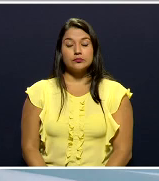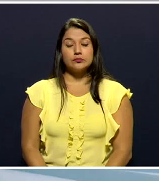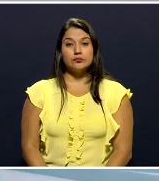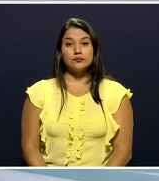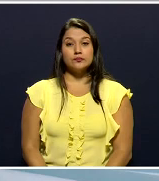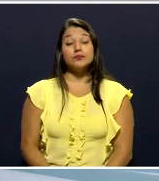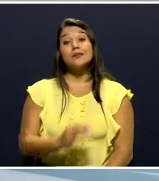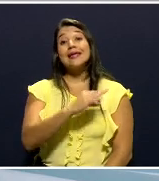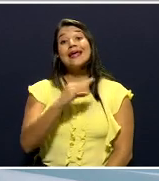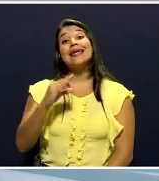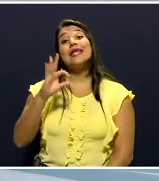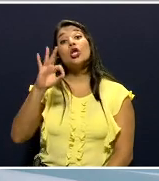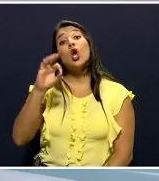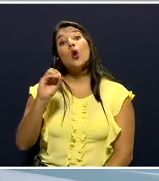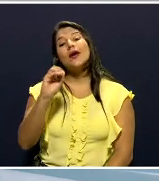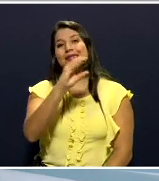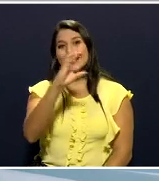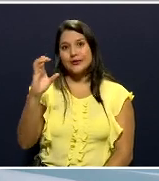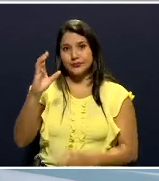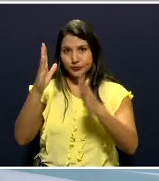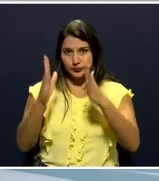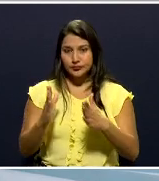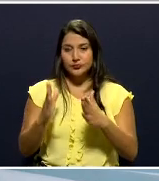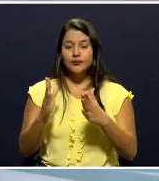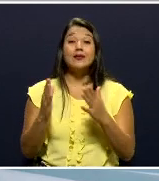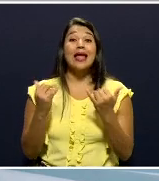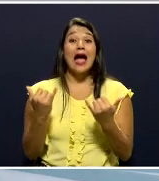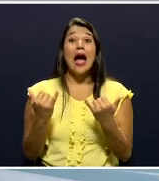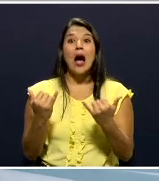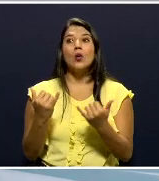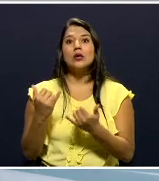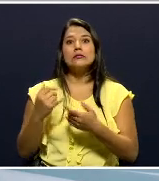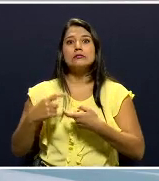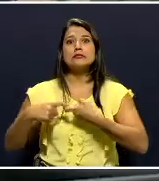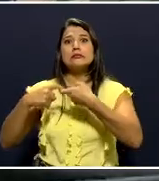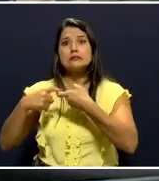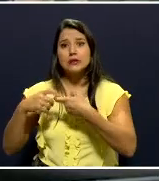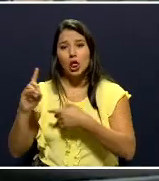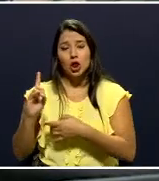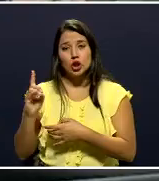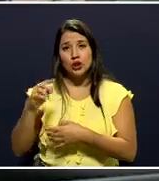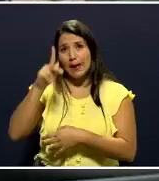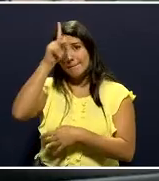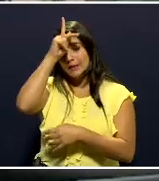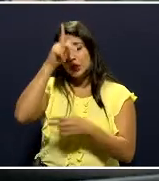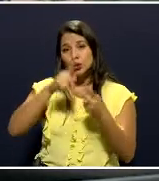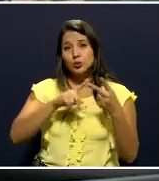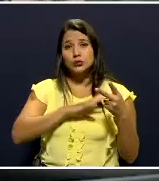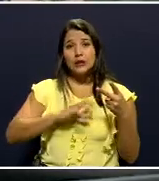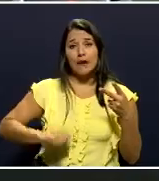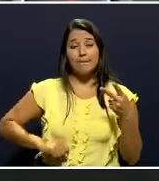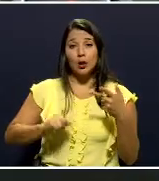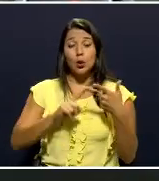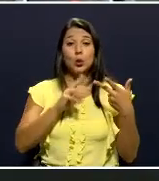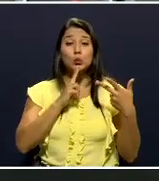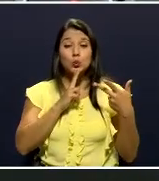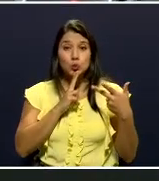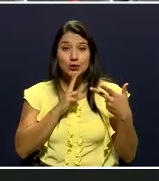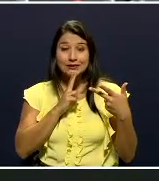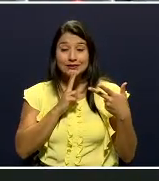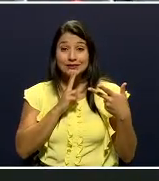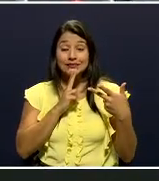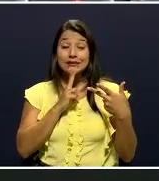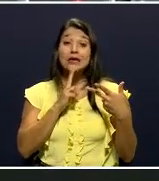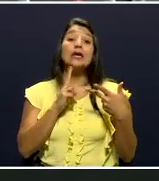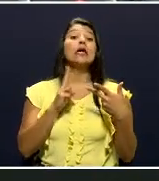Y un total de 90 costarricenses se encuentran varados en Perú, El Salvador y Honduras. En